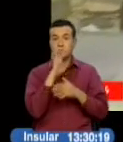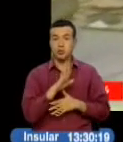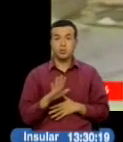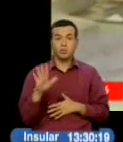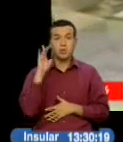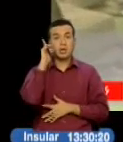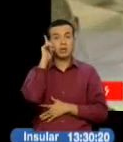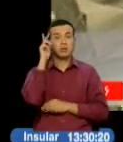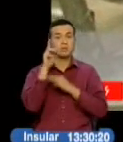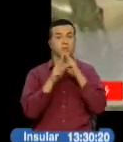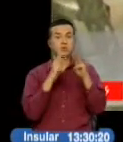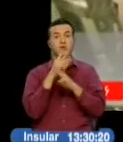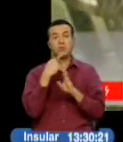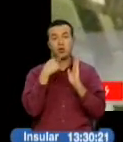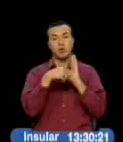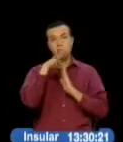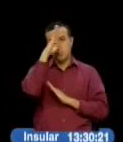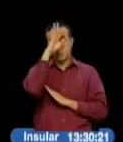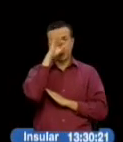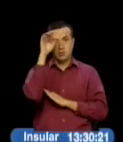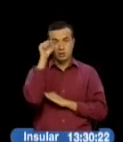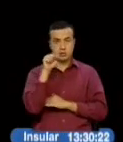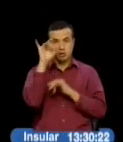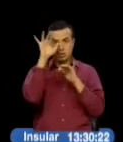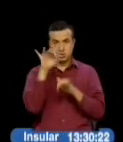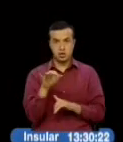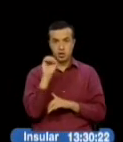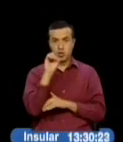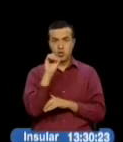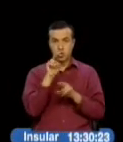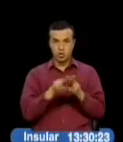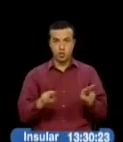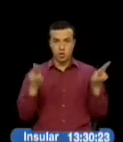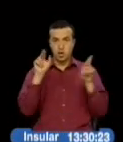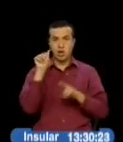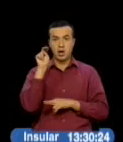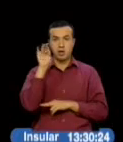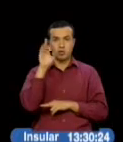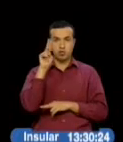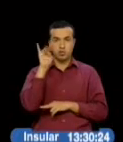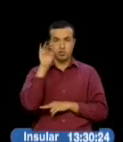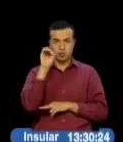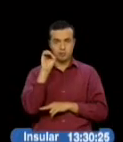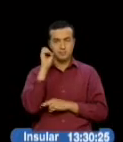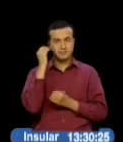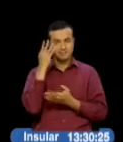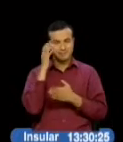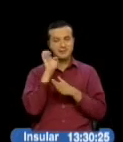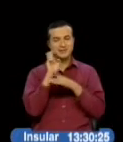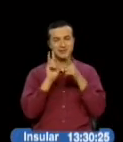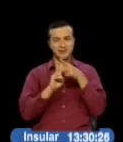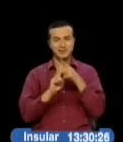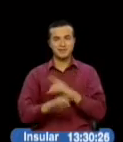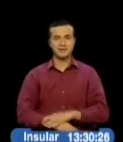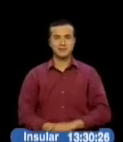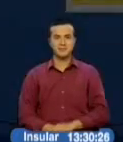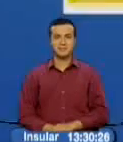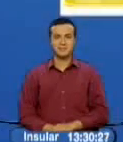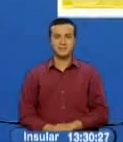y líderes mundiales como el Papa Francisco y el secretario de la ONU, Antonio Guterres. Fernanda de la Bastida, Ecuador